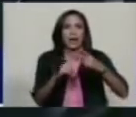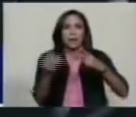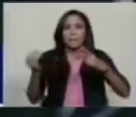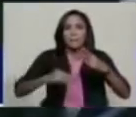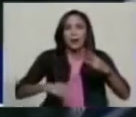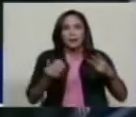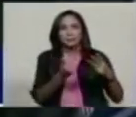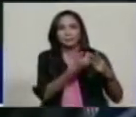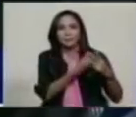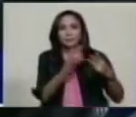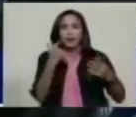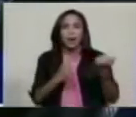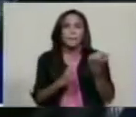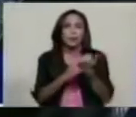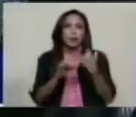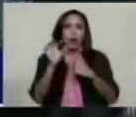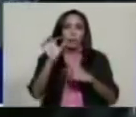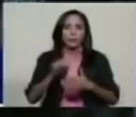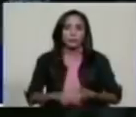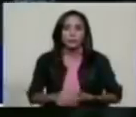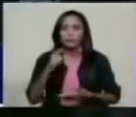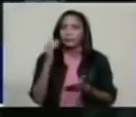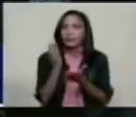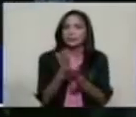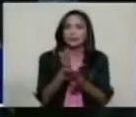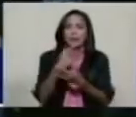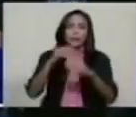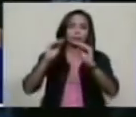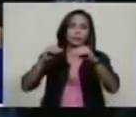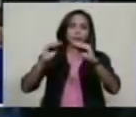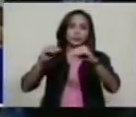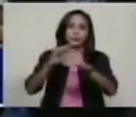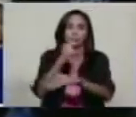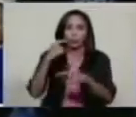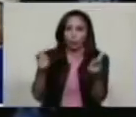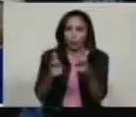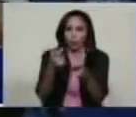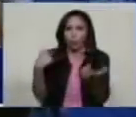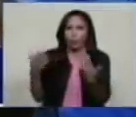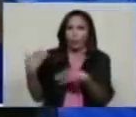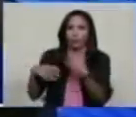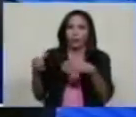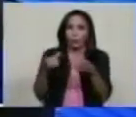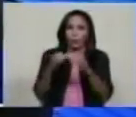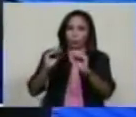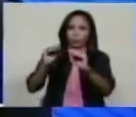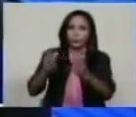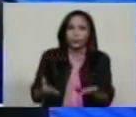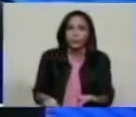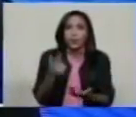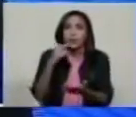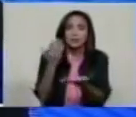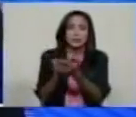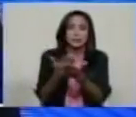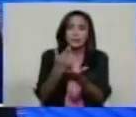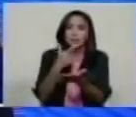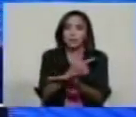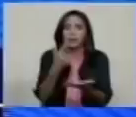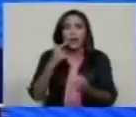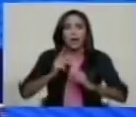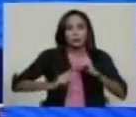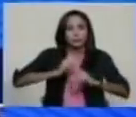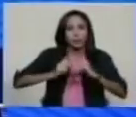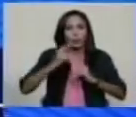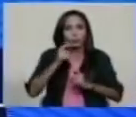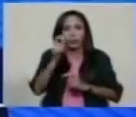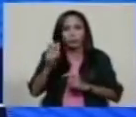compromiso como país. Yo le digo siempre al sector exportador, presidente, cuando me reúno con ellos, que no se trata cuando nuestro producto traspasa